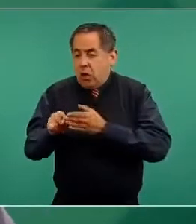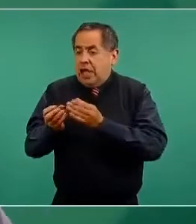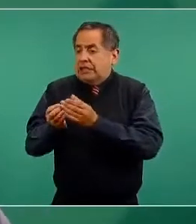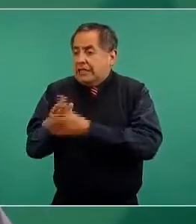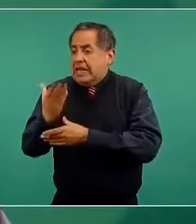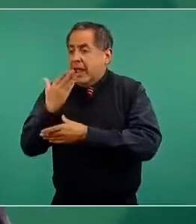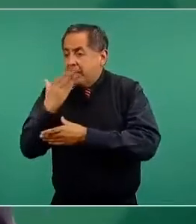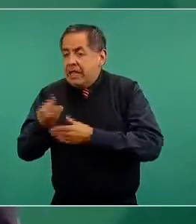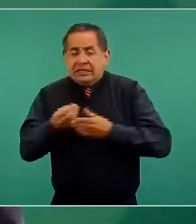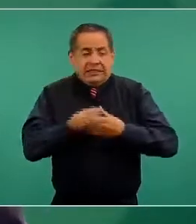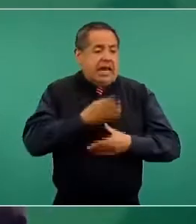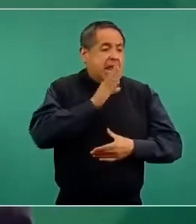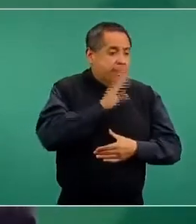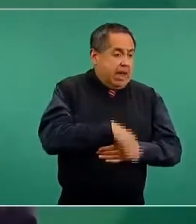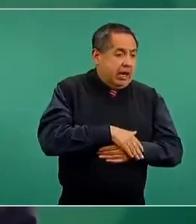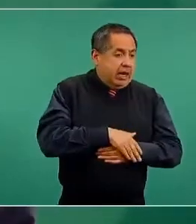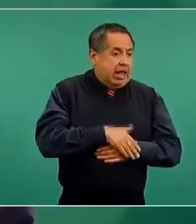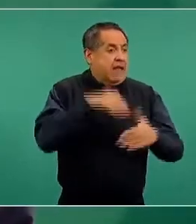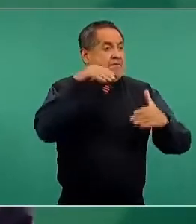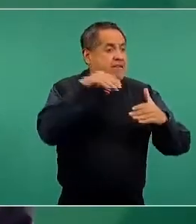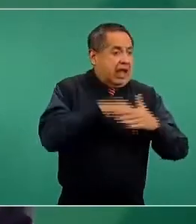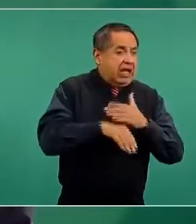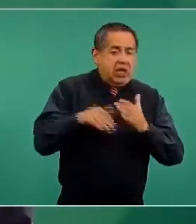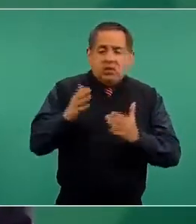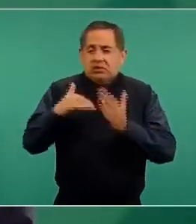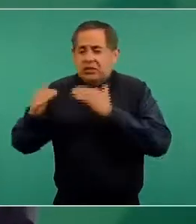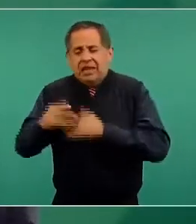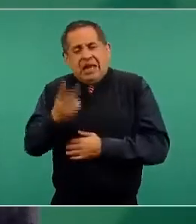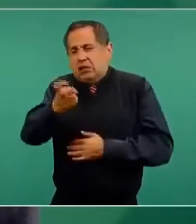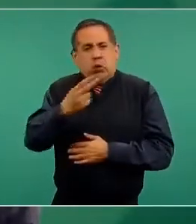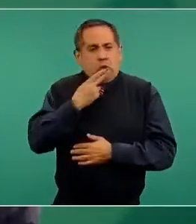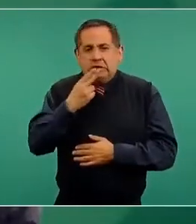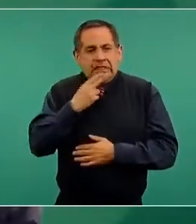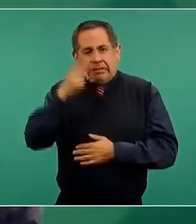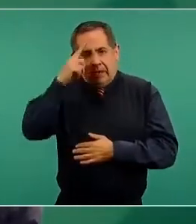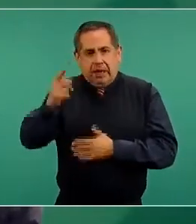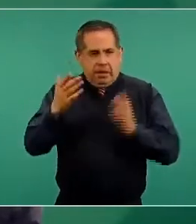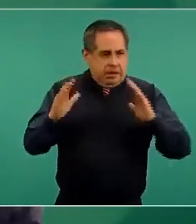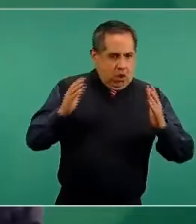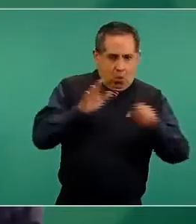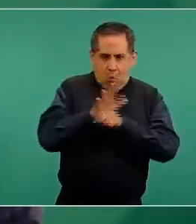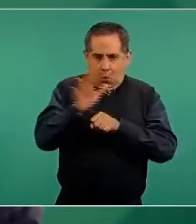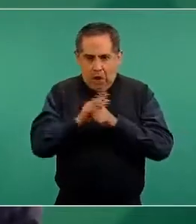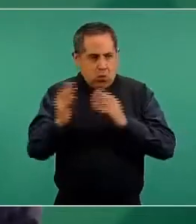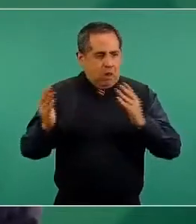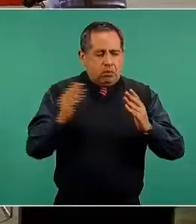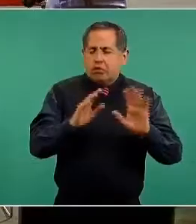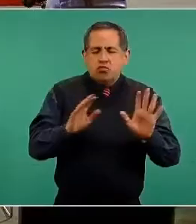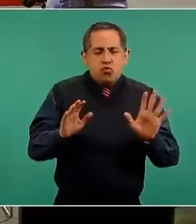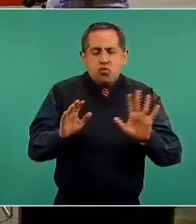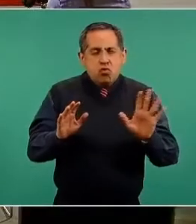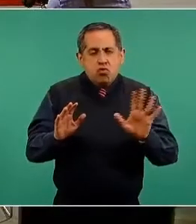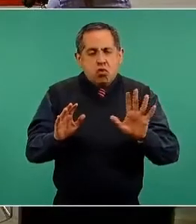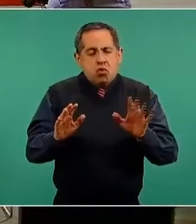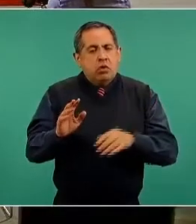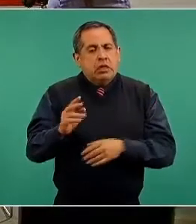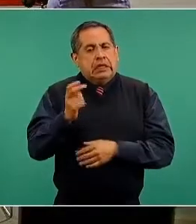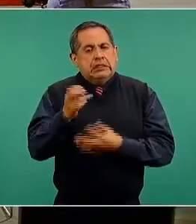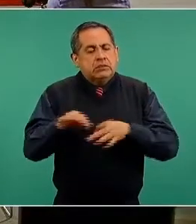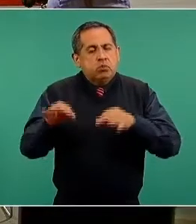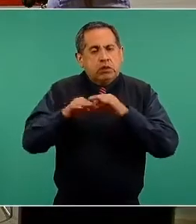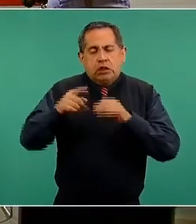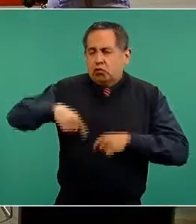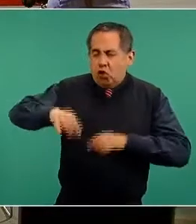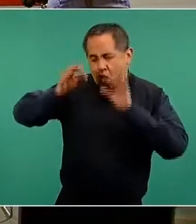éxitos, fracasos, tiene poca utilidad en ciencia, en técnica. Lo que es más útil es tener una reflexión crítica y